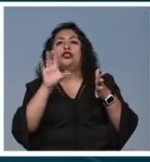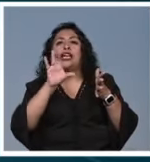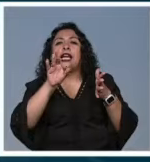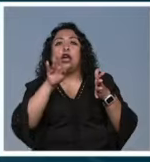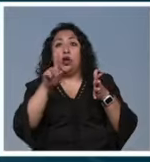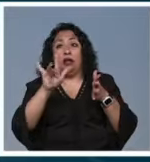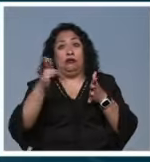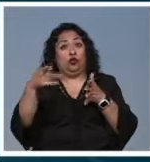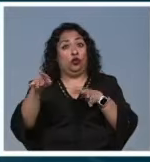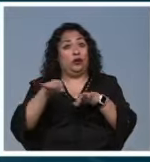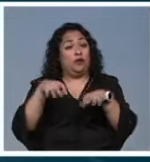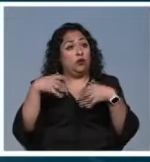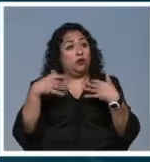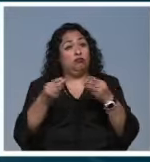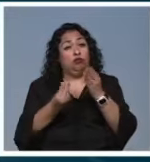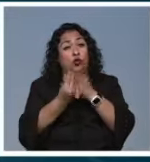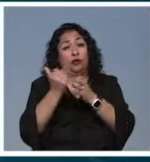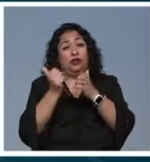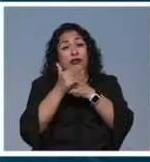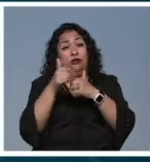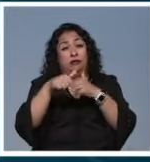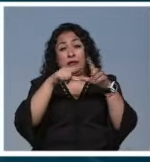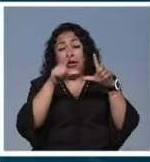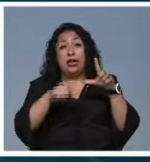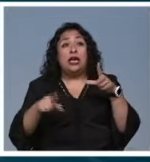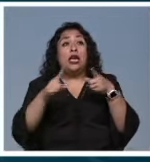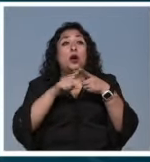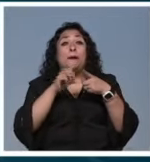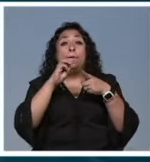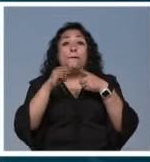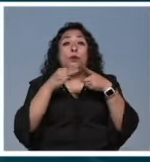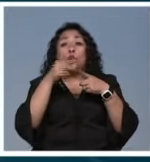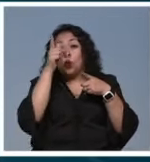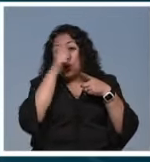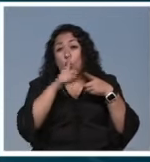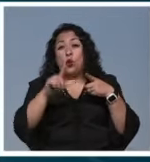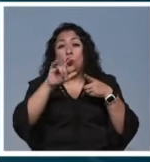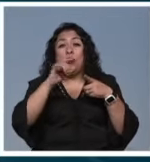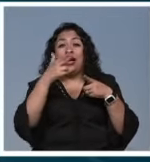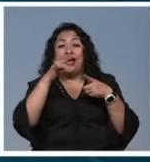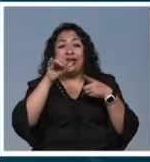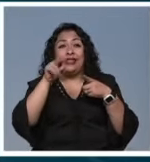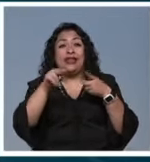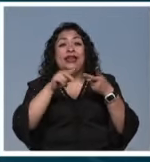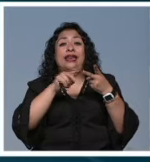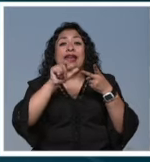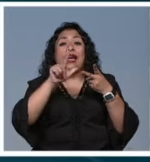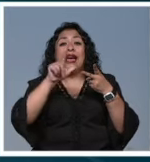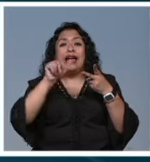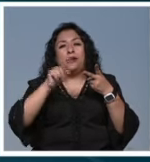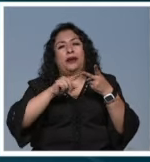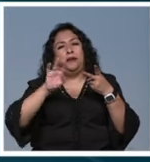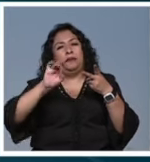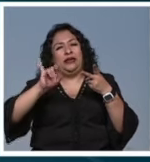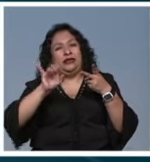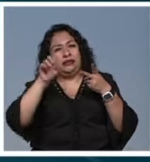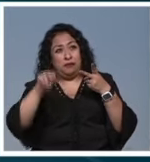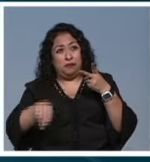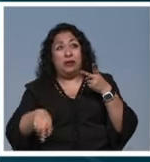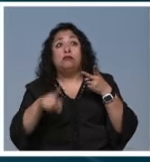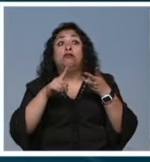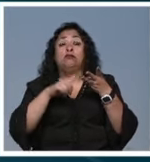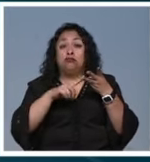Gracias a su labor, se han estrenado en México obras como El mundo de la luna, de Haydn, y Albert Herring, de Benjamin Britten, y